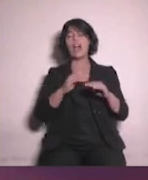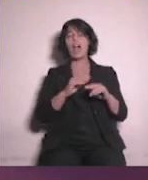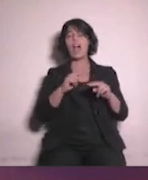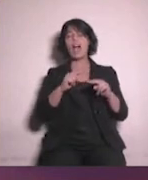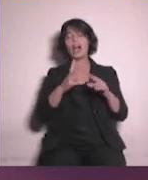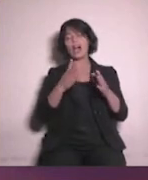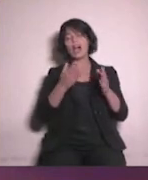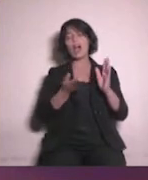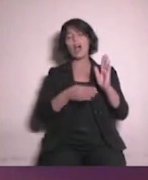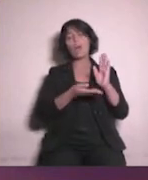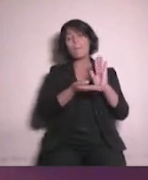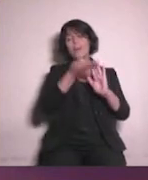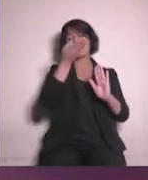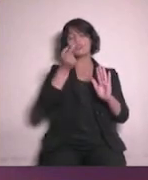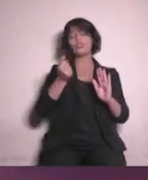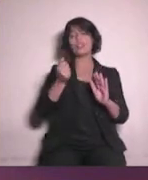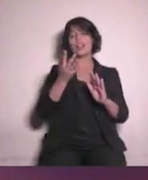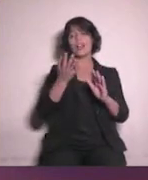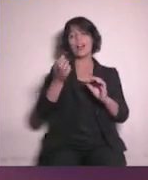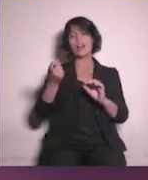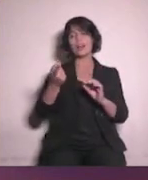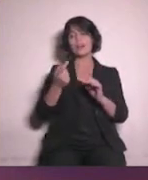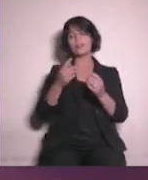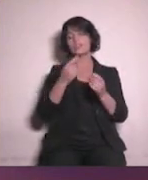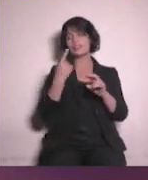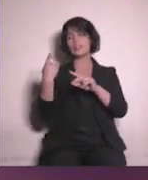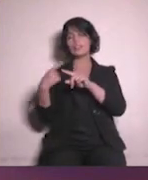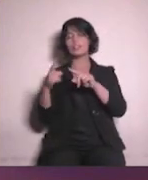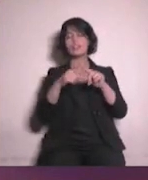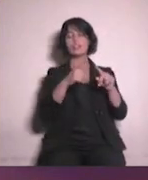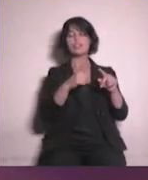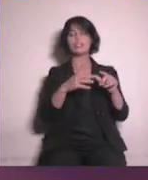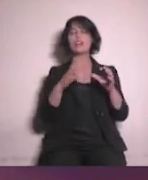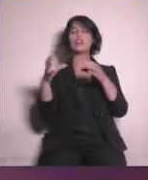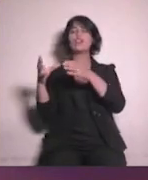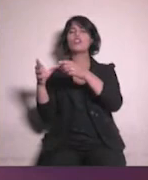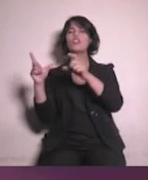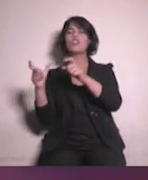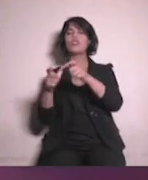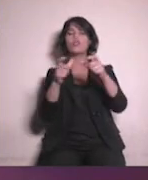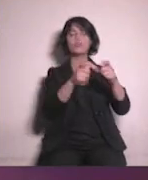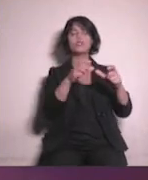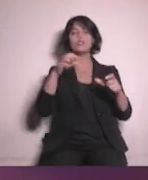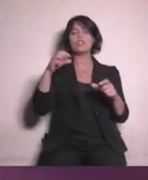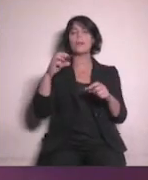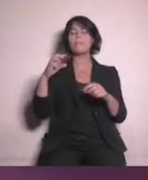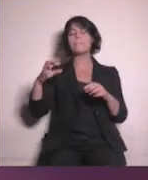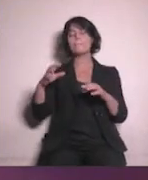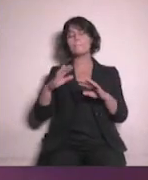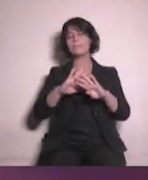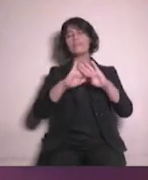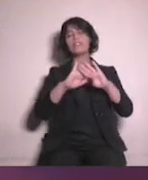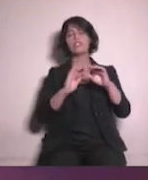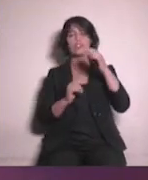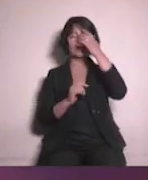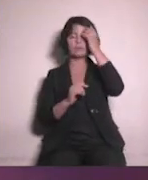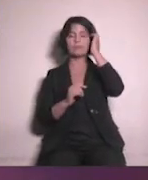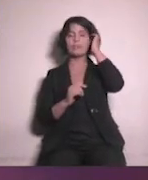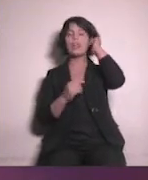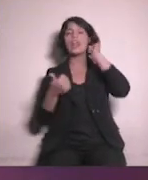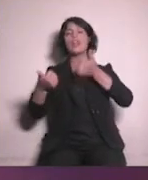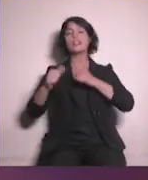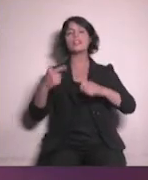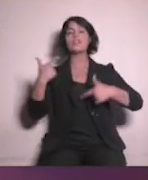las propias administradoras como por las sucesivas comisiones presidenciales, Marcel y Bravo. Sin embargo, el